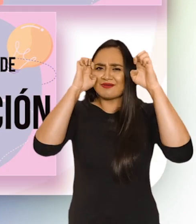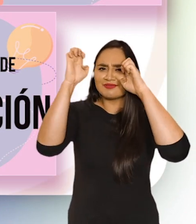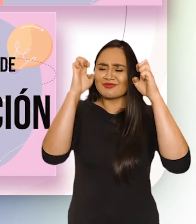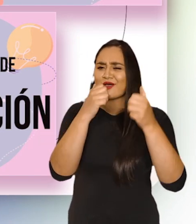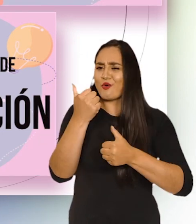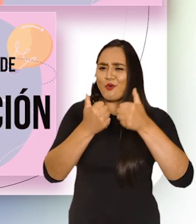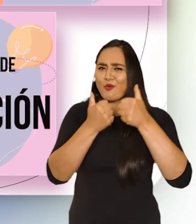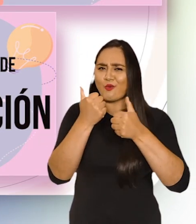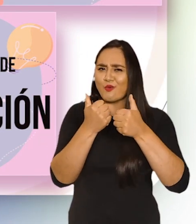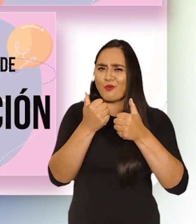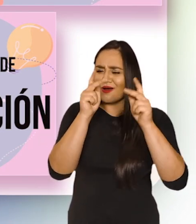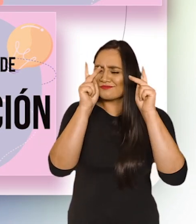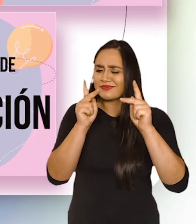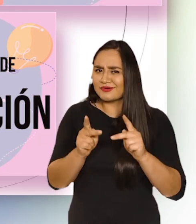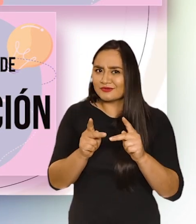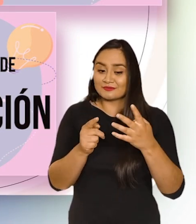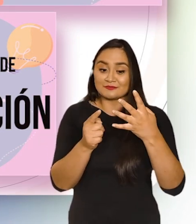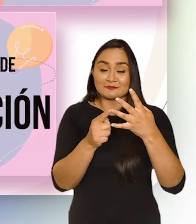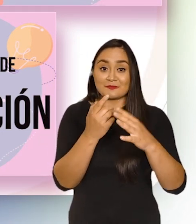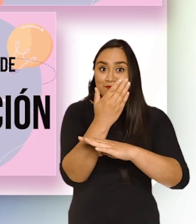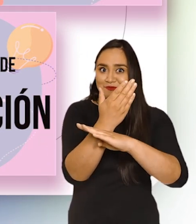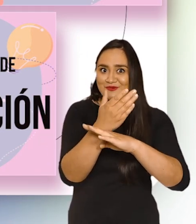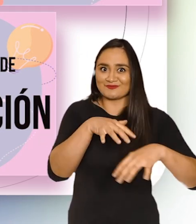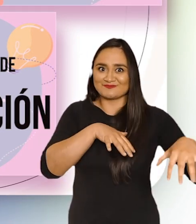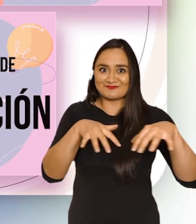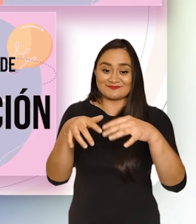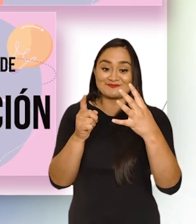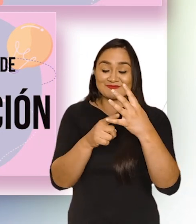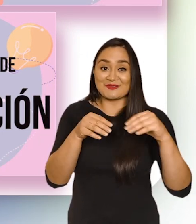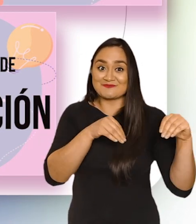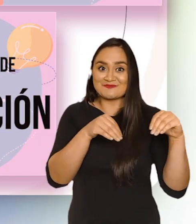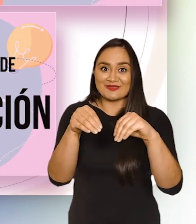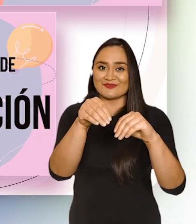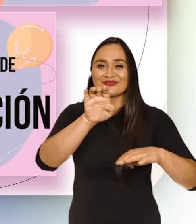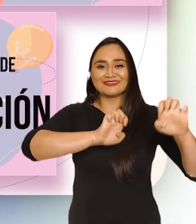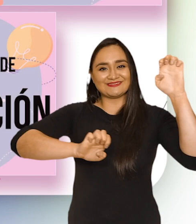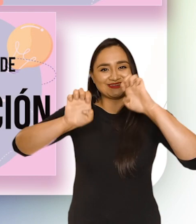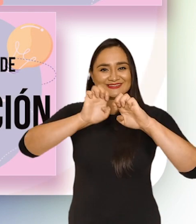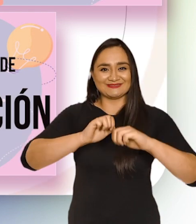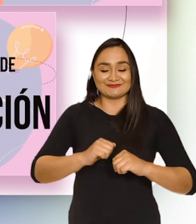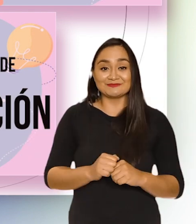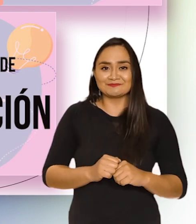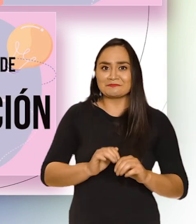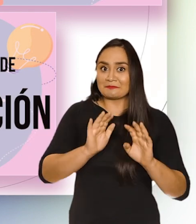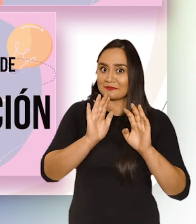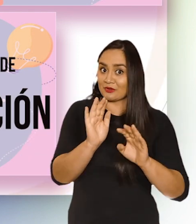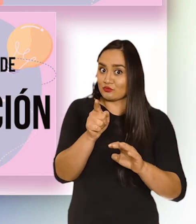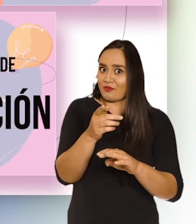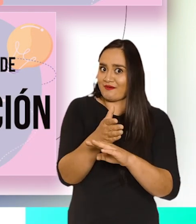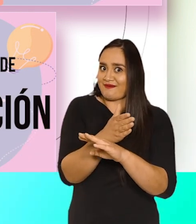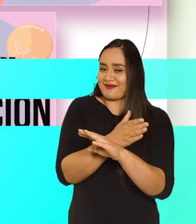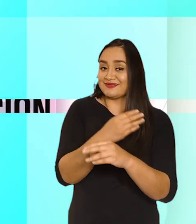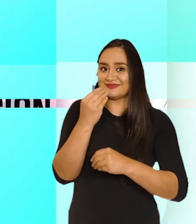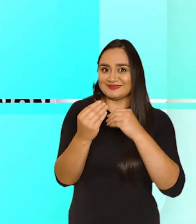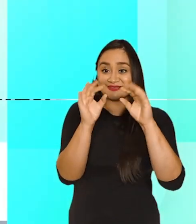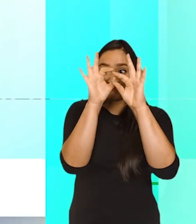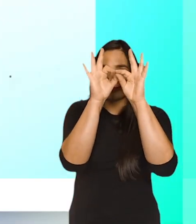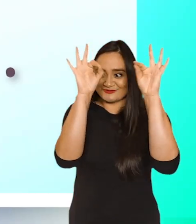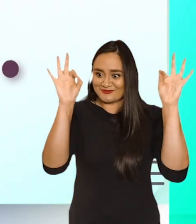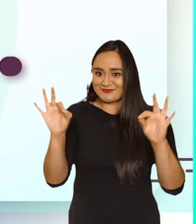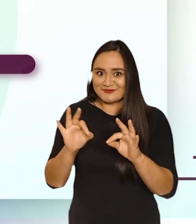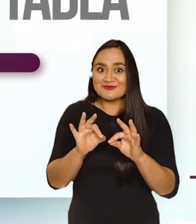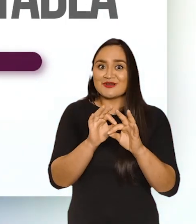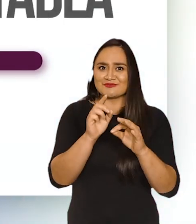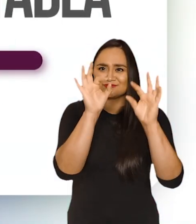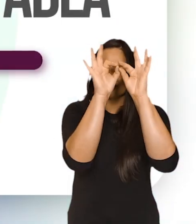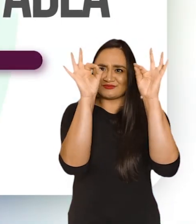definición de las estrategias pedagógicas, propuesta de actividades y metodología de evaluación. Lo único que debes hacer es llenar